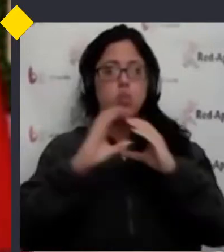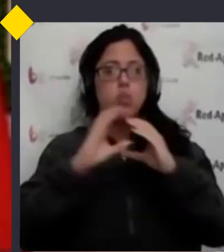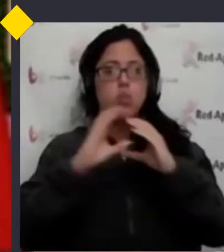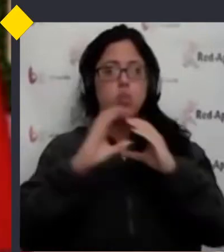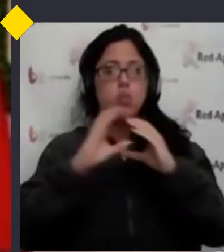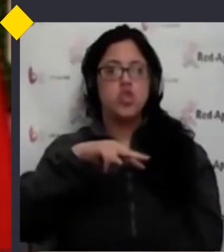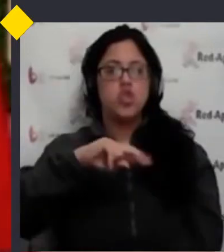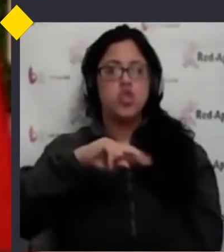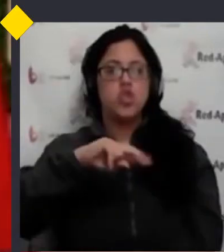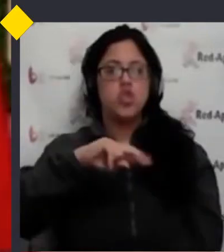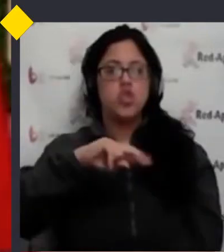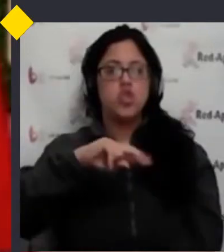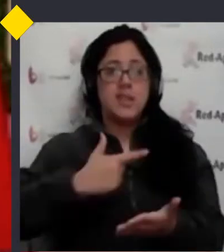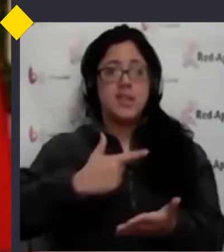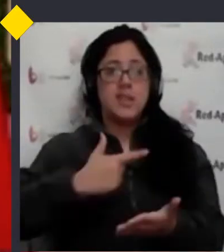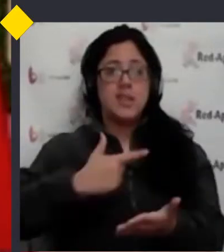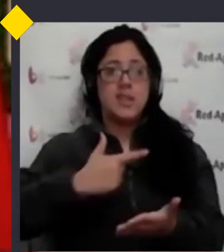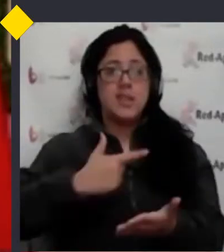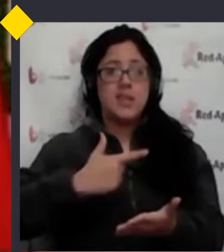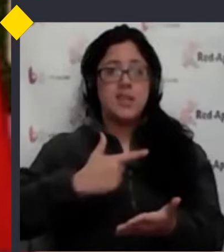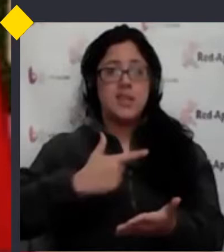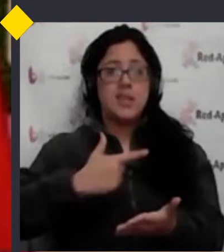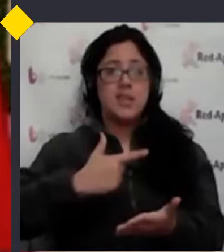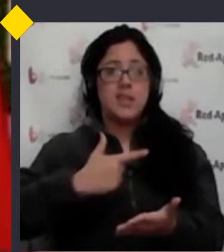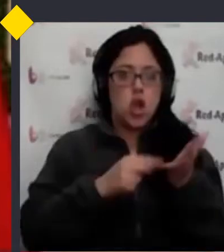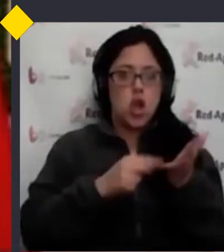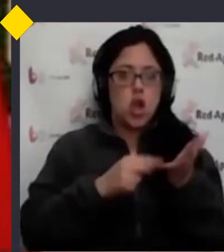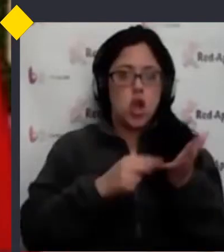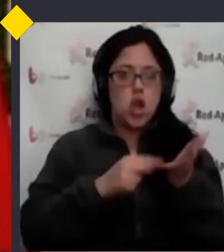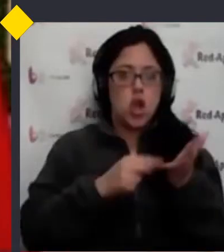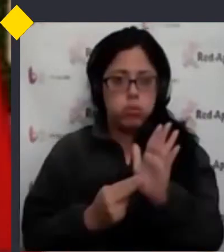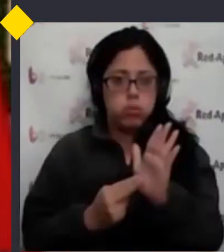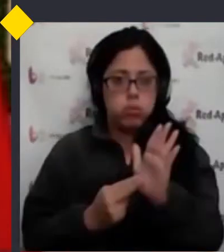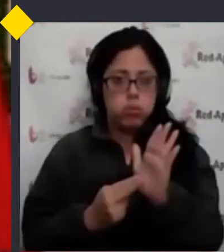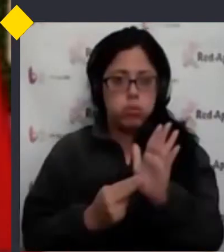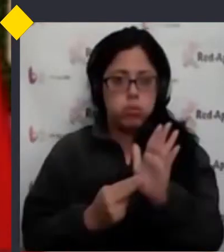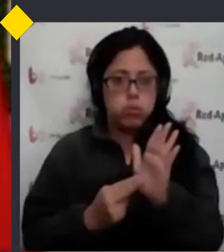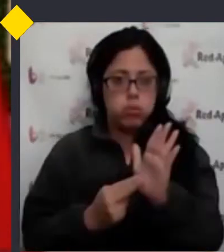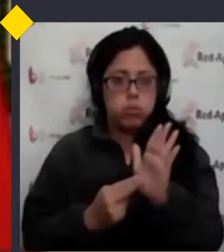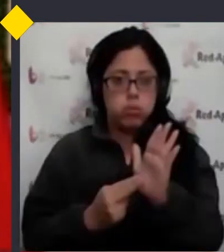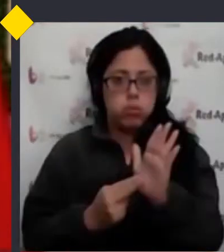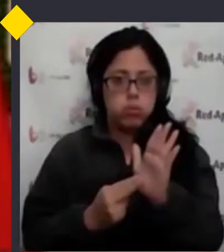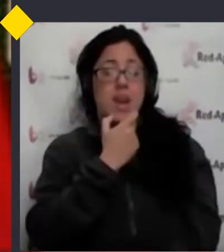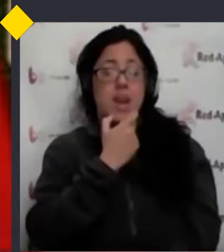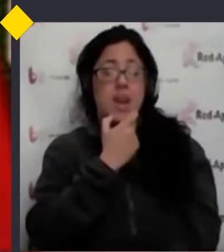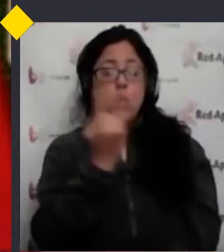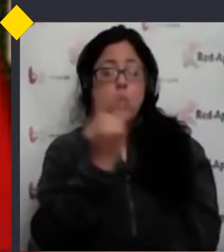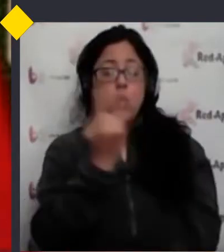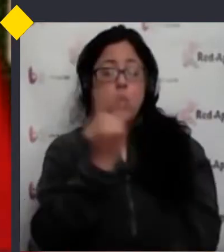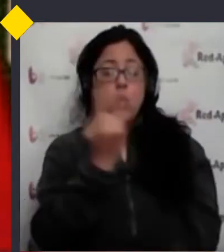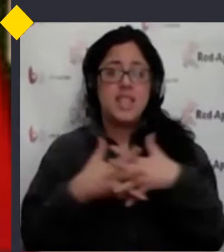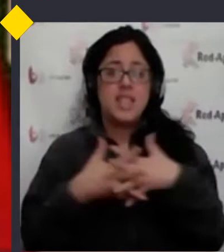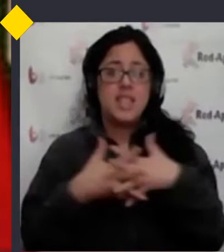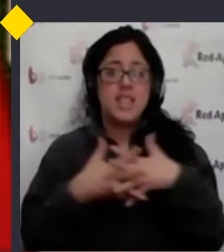formó parte del Executive Program de Tecnologías Exponenciales de Singularity University USA en el NASA Research Center de Silicon